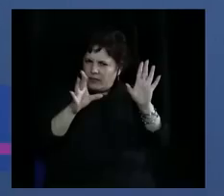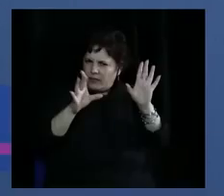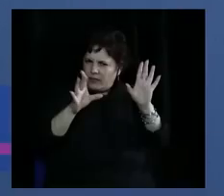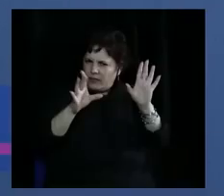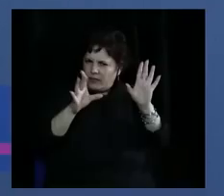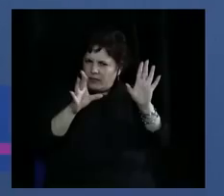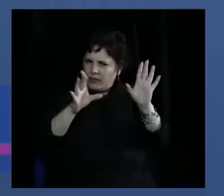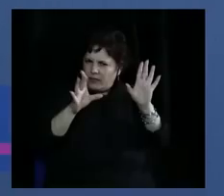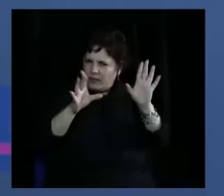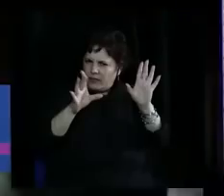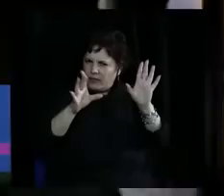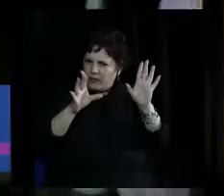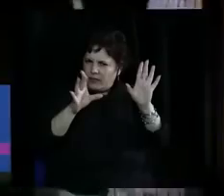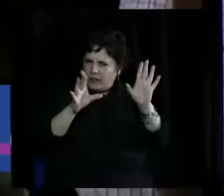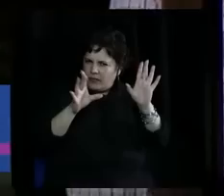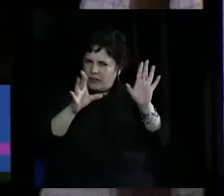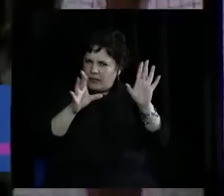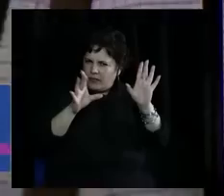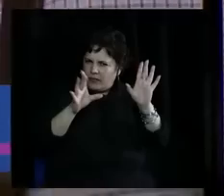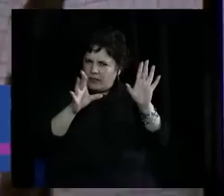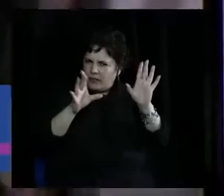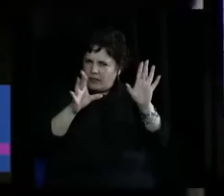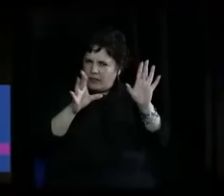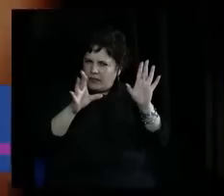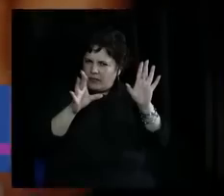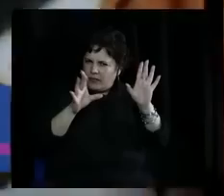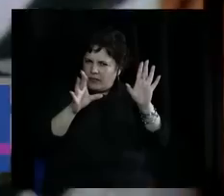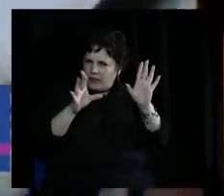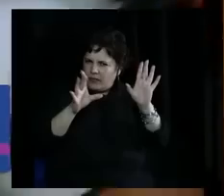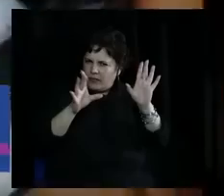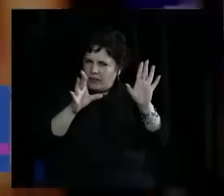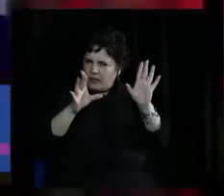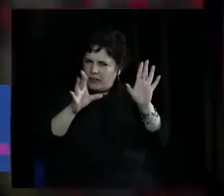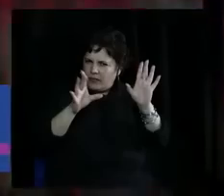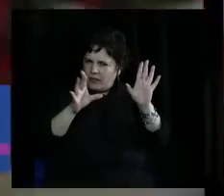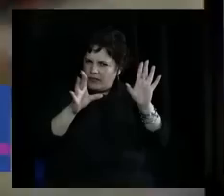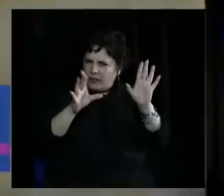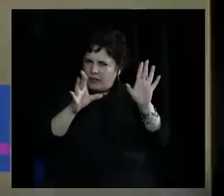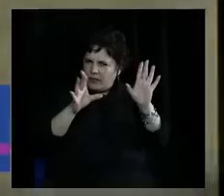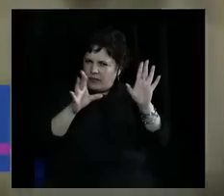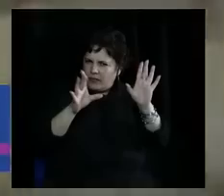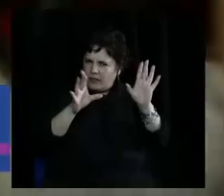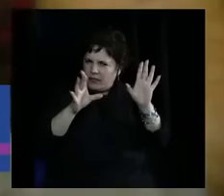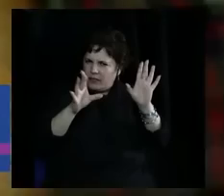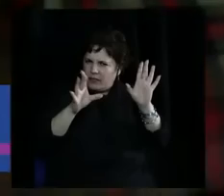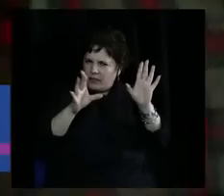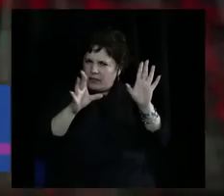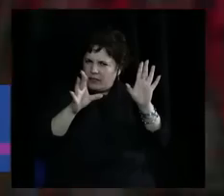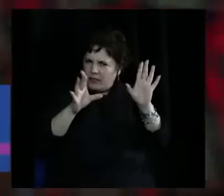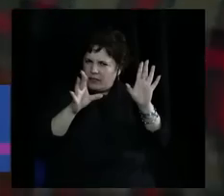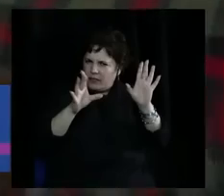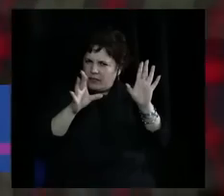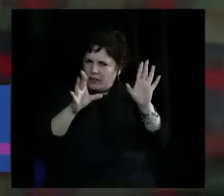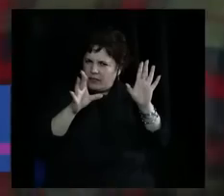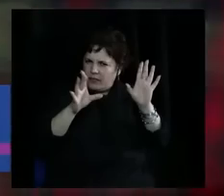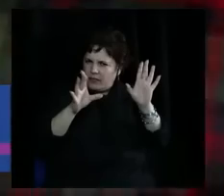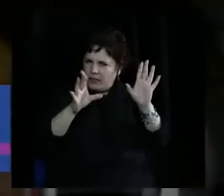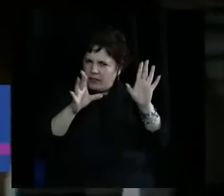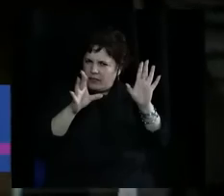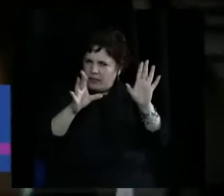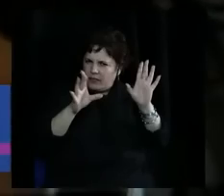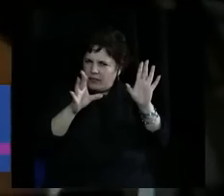en alguno de los programas que vino Gustavo Gómez, de Observacom, Gustavo Gómez